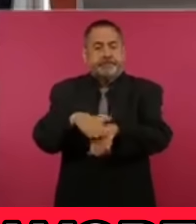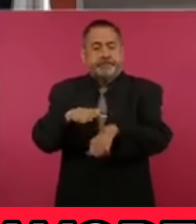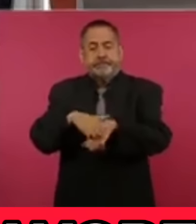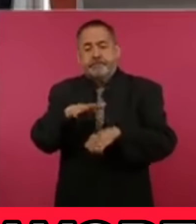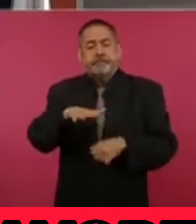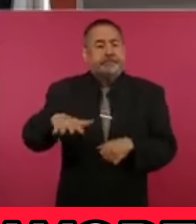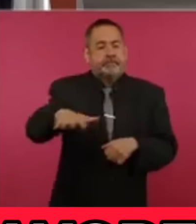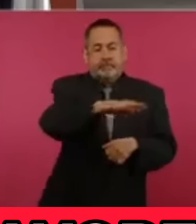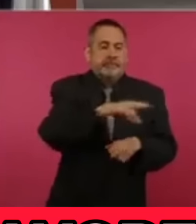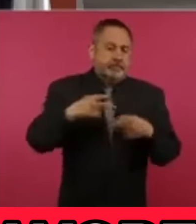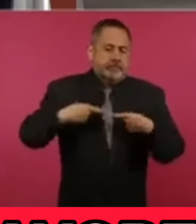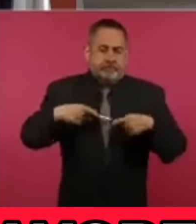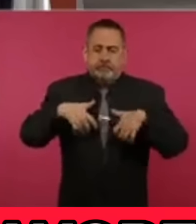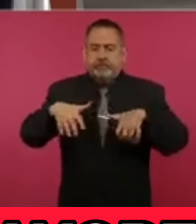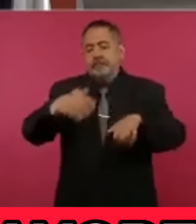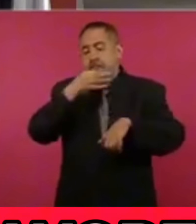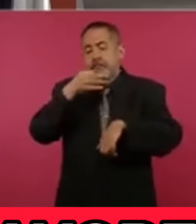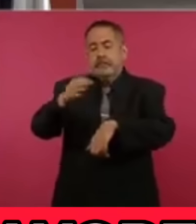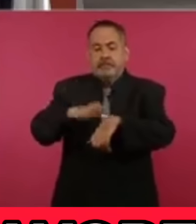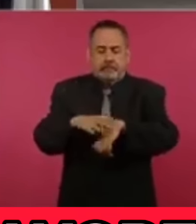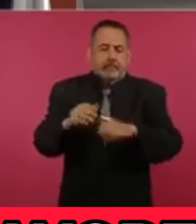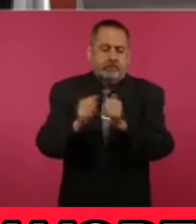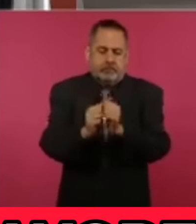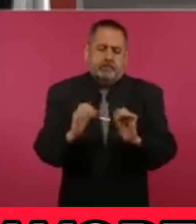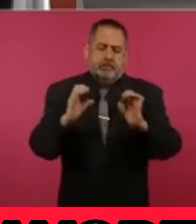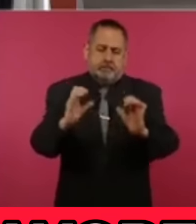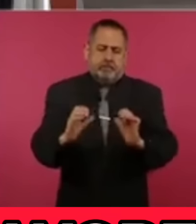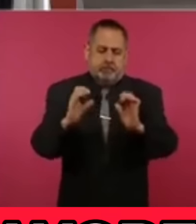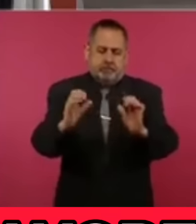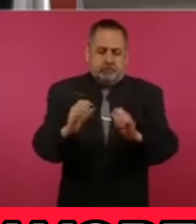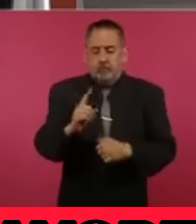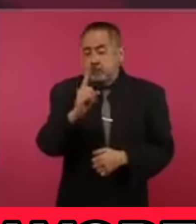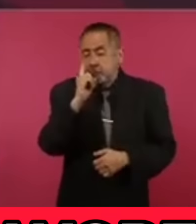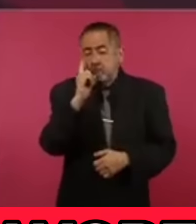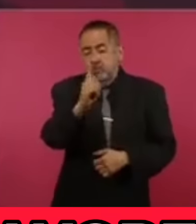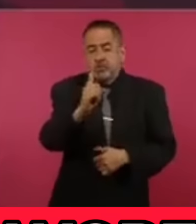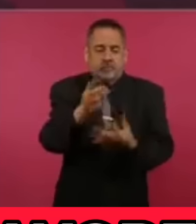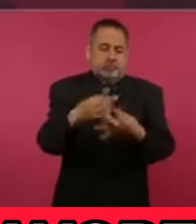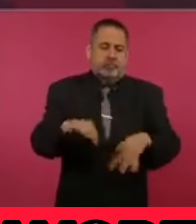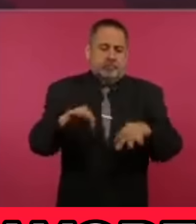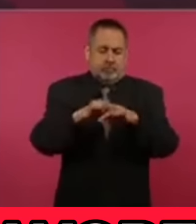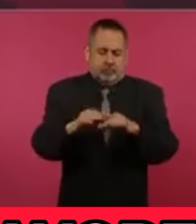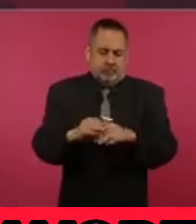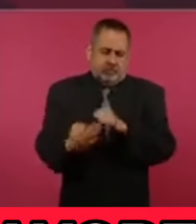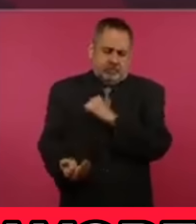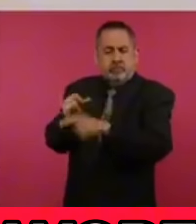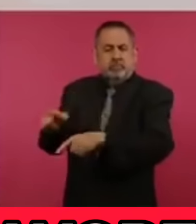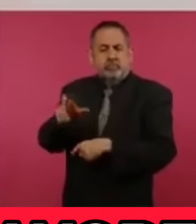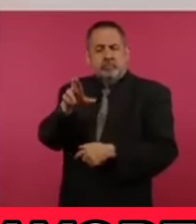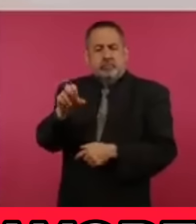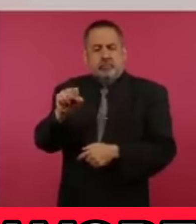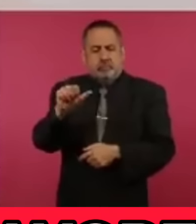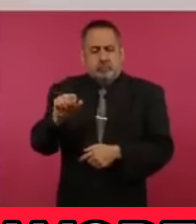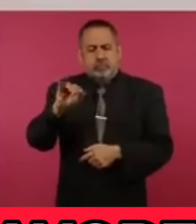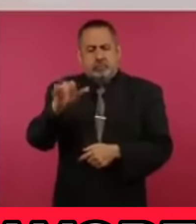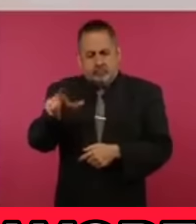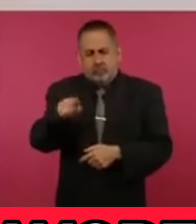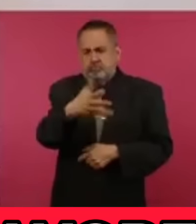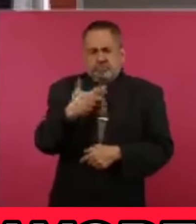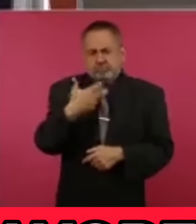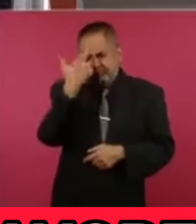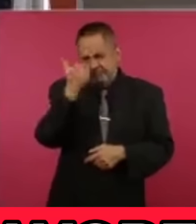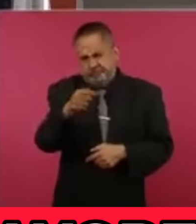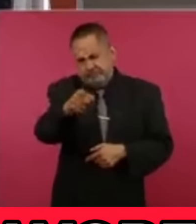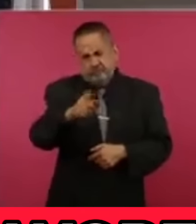nada más a la gente que actúen con cuidado, que lo que más nos importa pues es protegerlos, porque tienes razón,